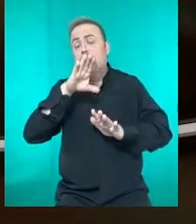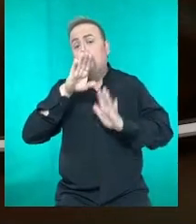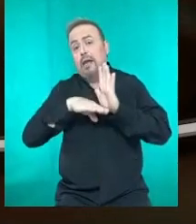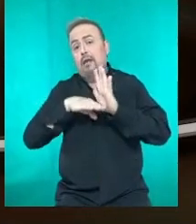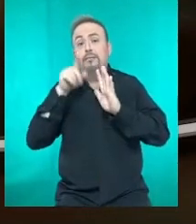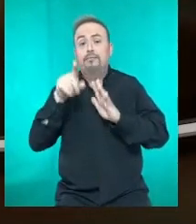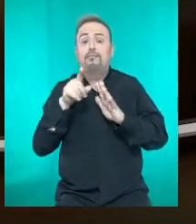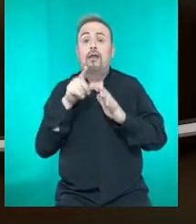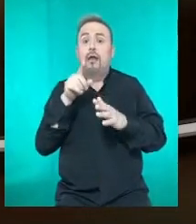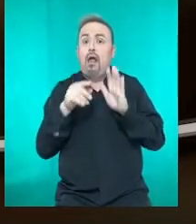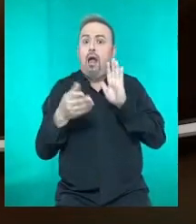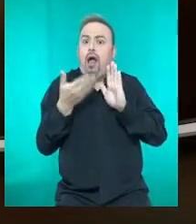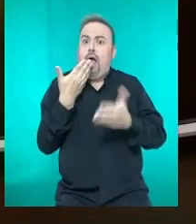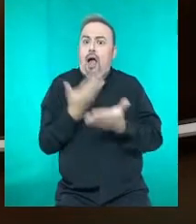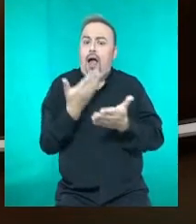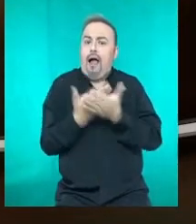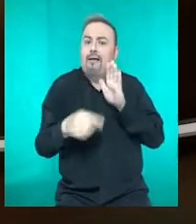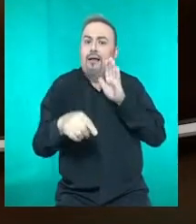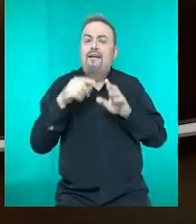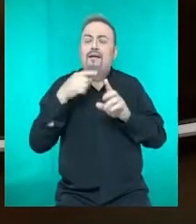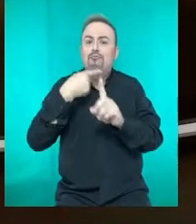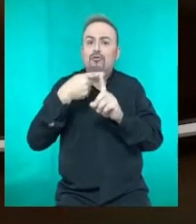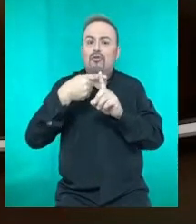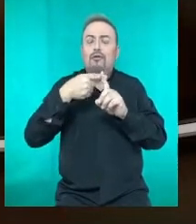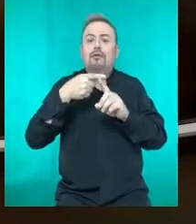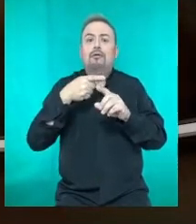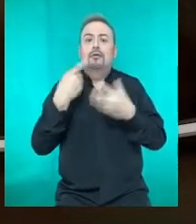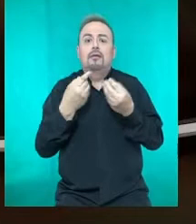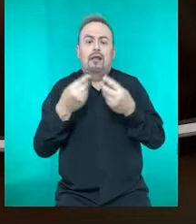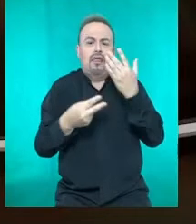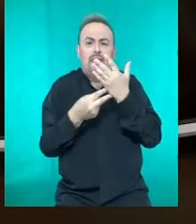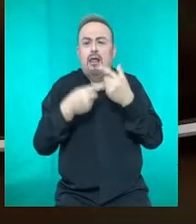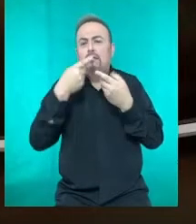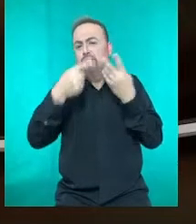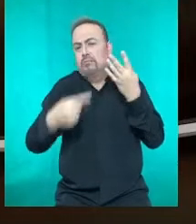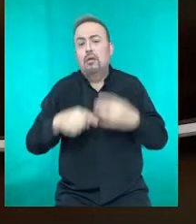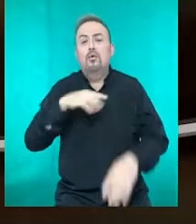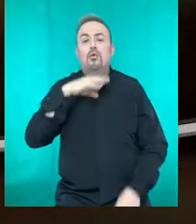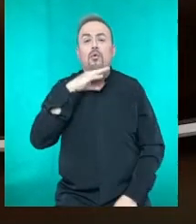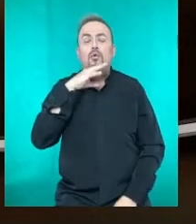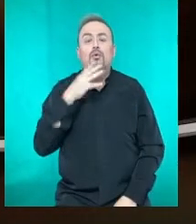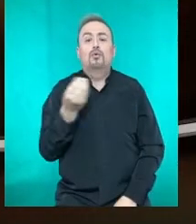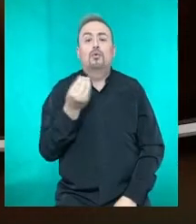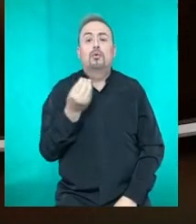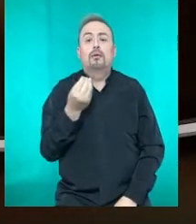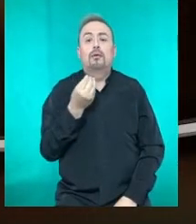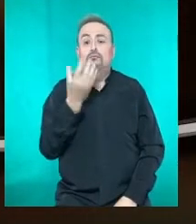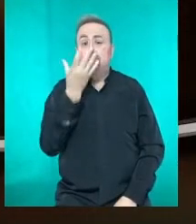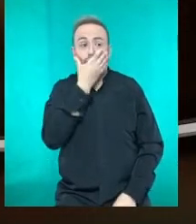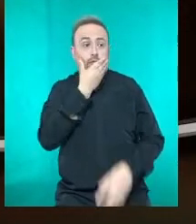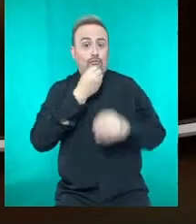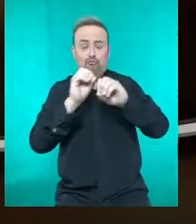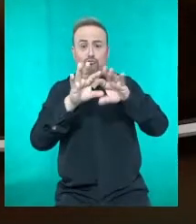tecnológico y una reutilización de recursos, sino que también puede ser utilizado, perdón, en distintos ámbitos, sobre todo de forma estética. Es